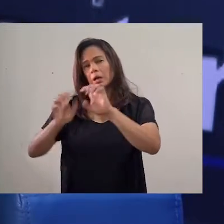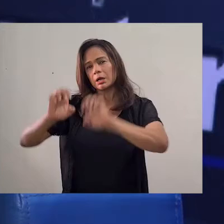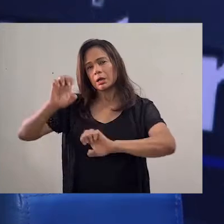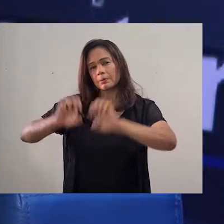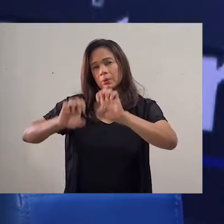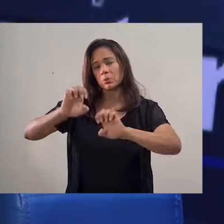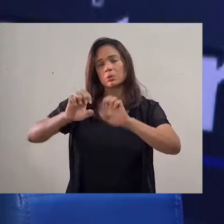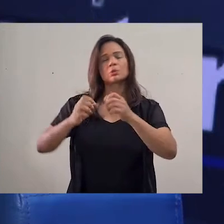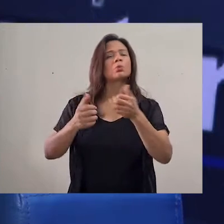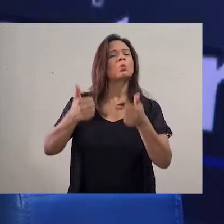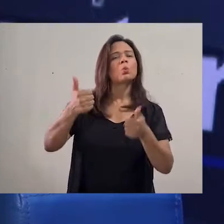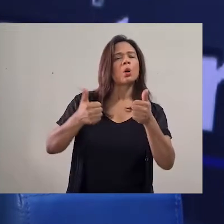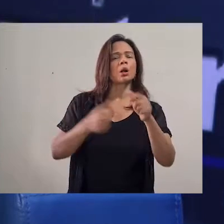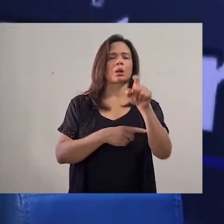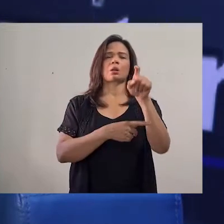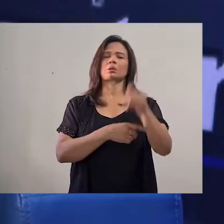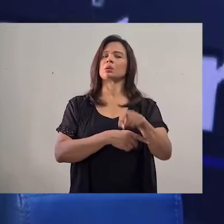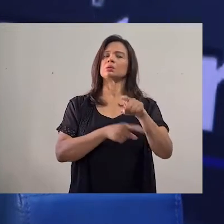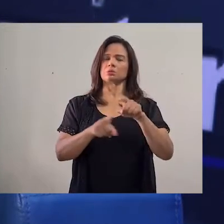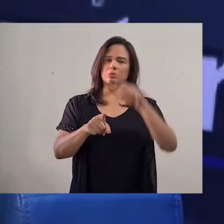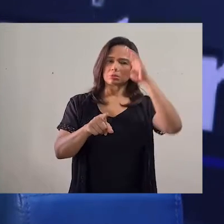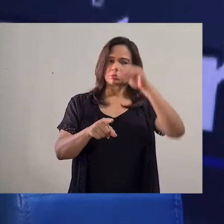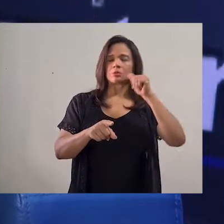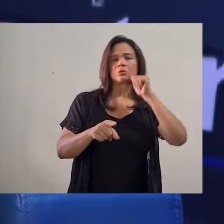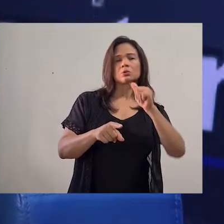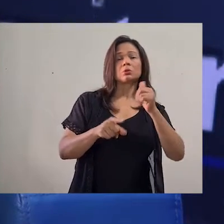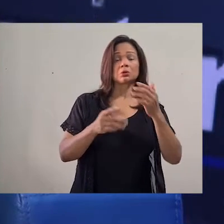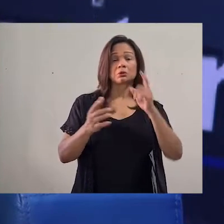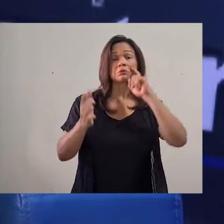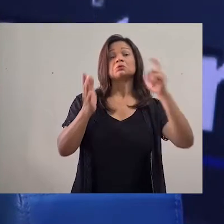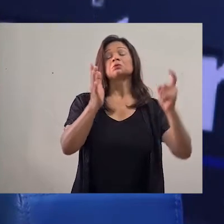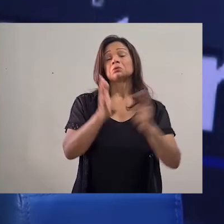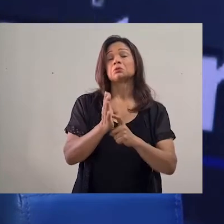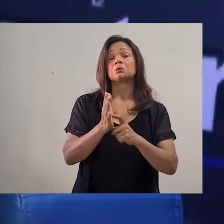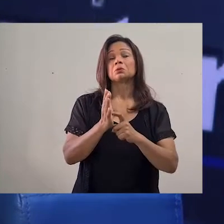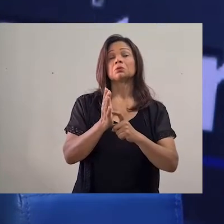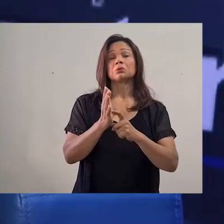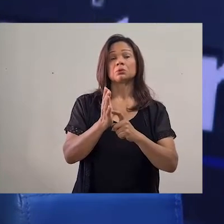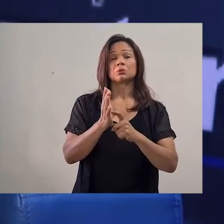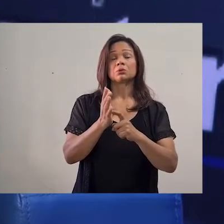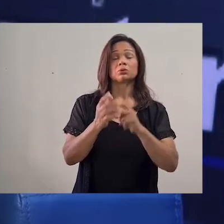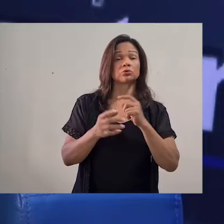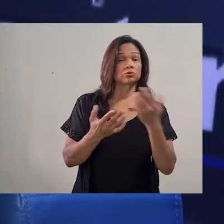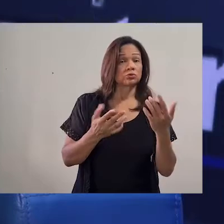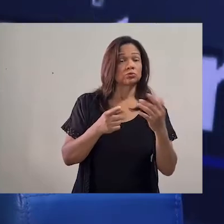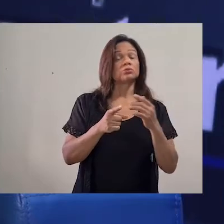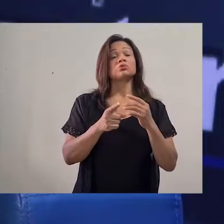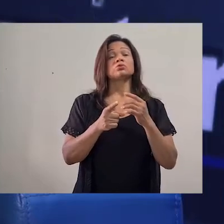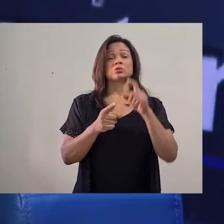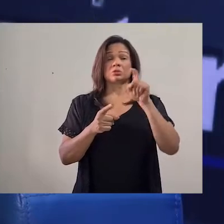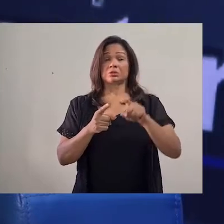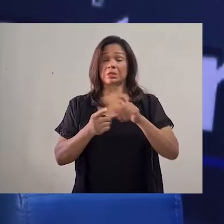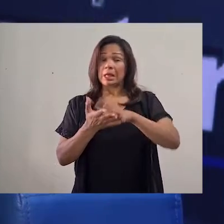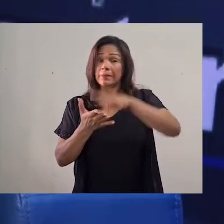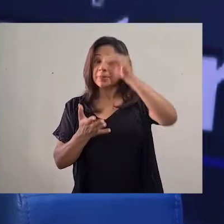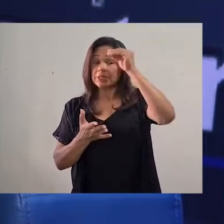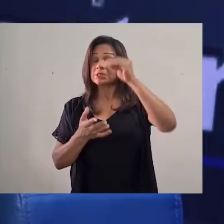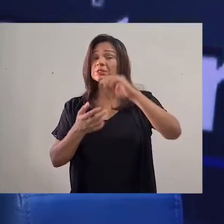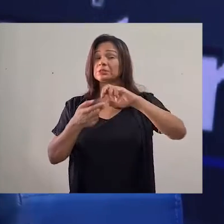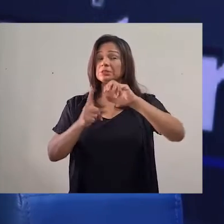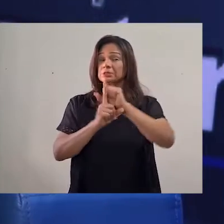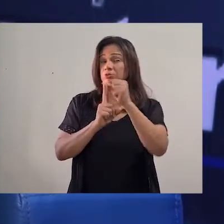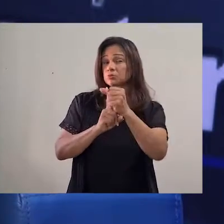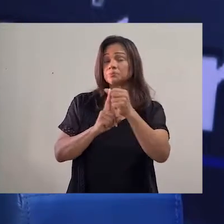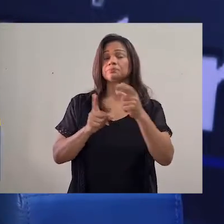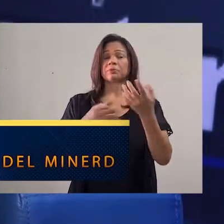que determinen con la evaluación cuál es la necesidad de ese niño. Tan pronto se identifica que no solo es una necesidad